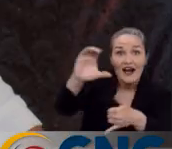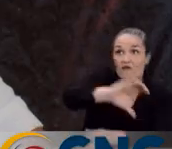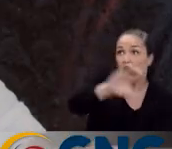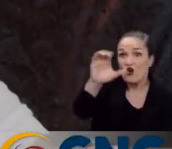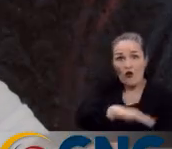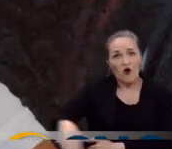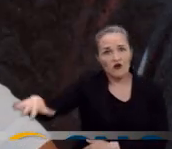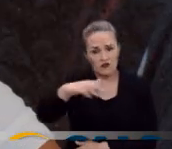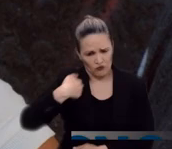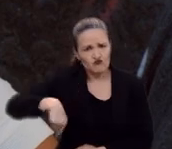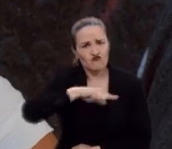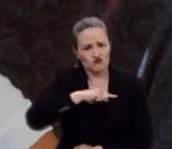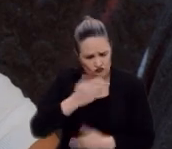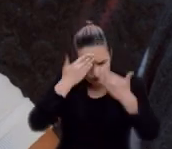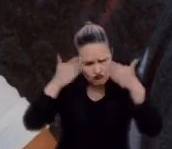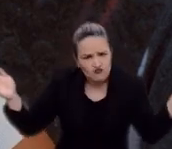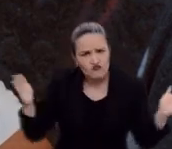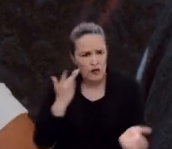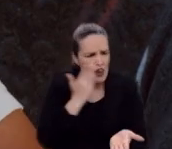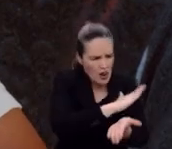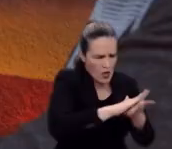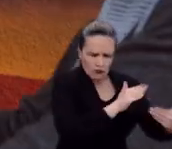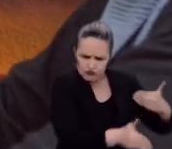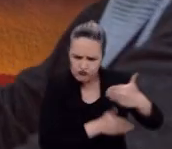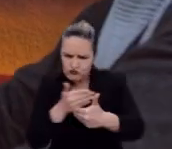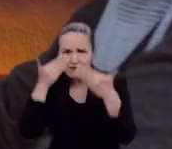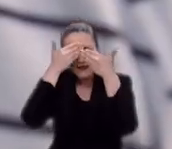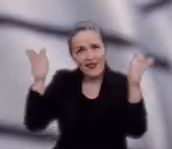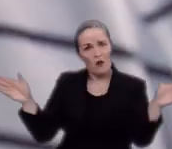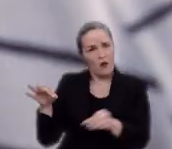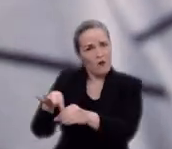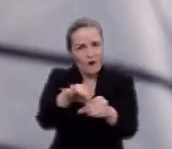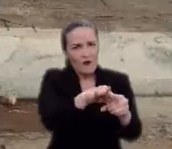Aquí en el Caribe le jugamos limpio a la democracia.